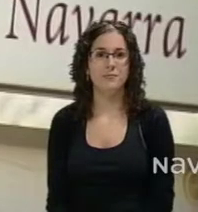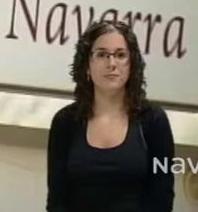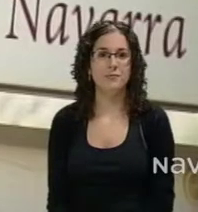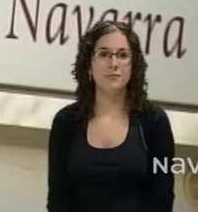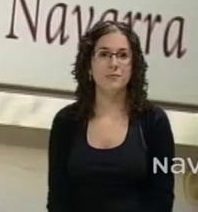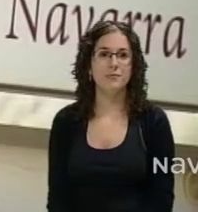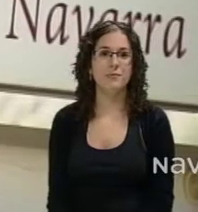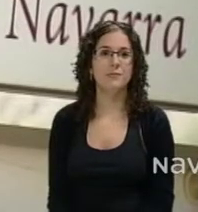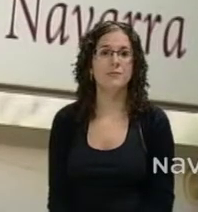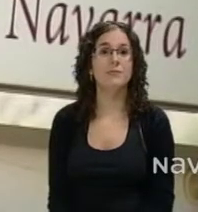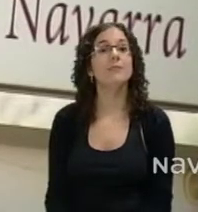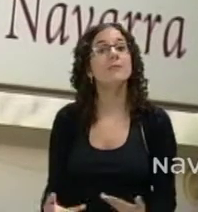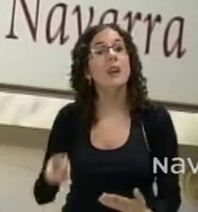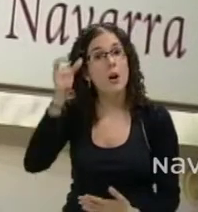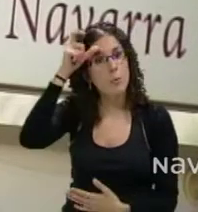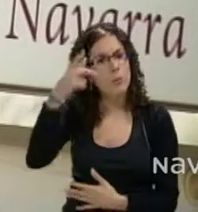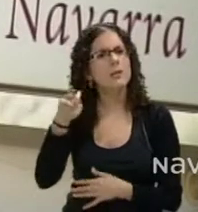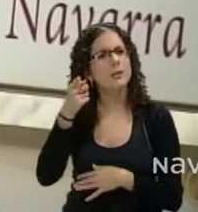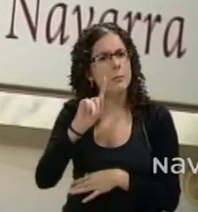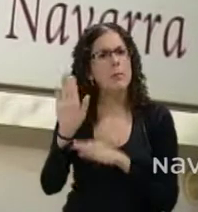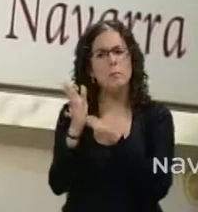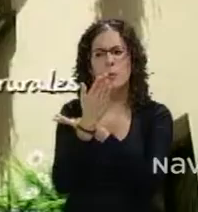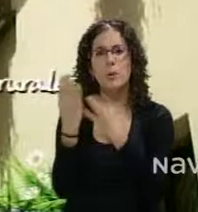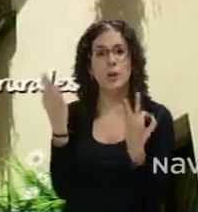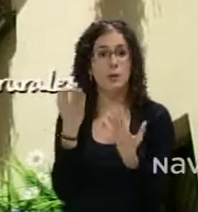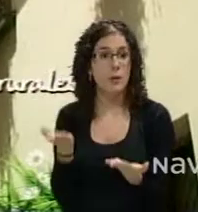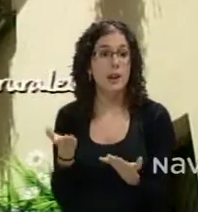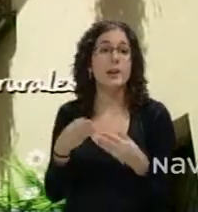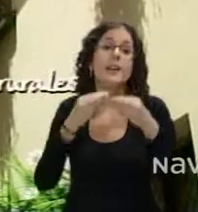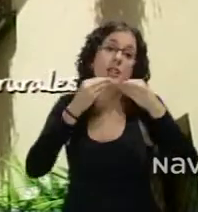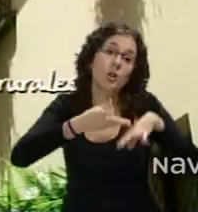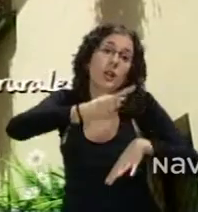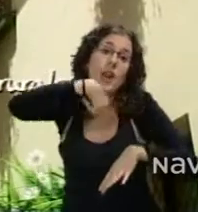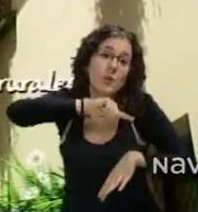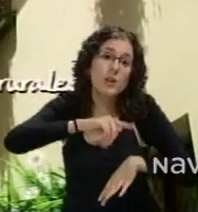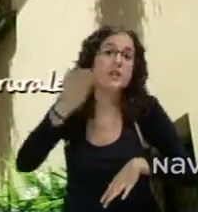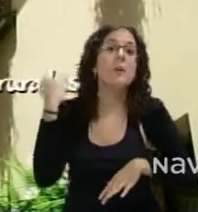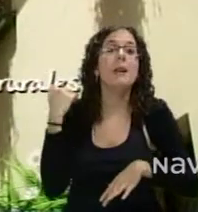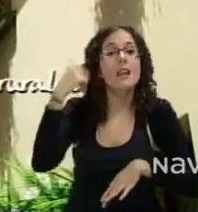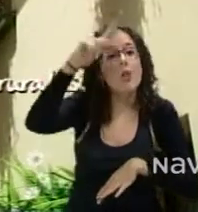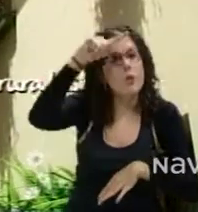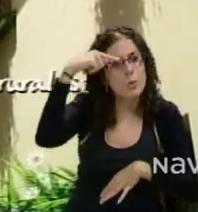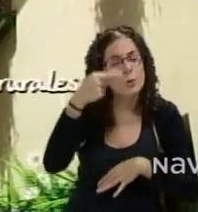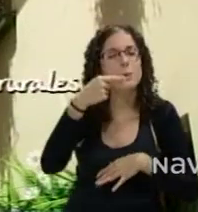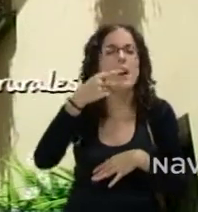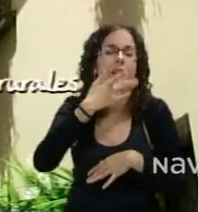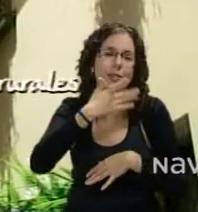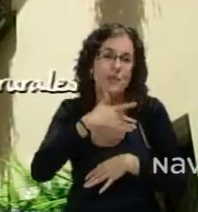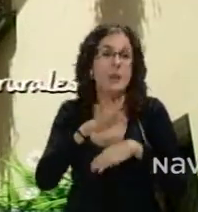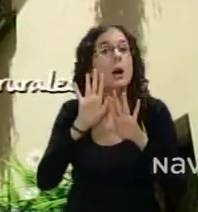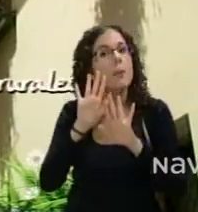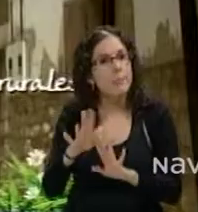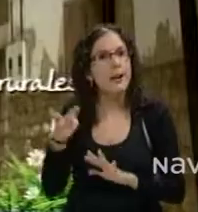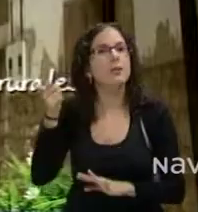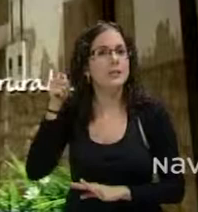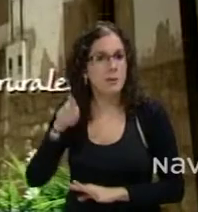La oferta que nos propone Mendigorría incluye conocer nuestro pasado, historia y cultura, pero también nos ofrece alojamientos por si a estas alturas del programa nos